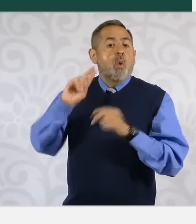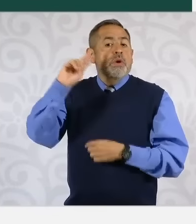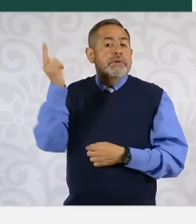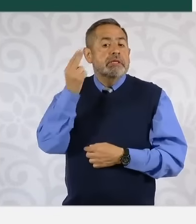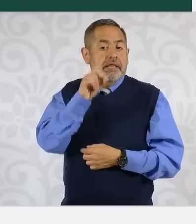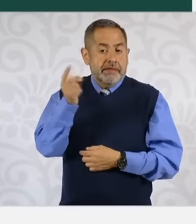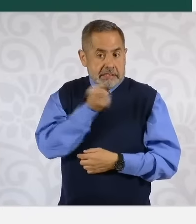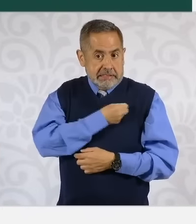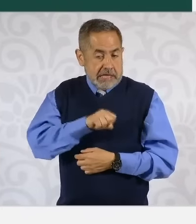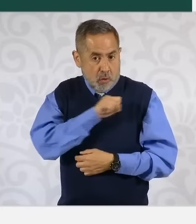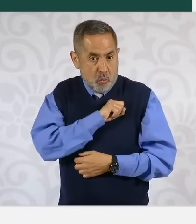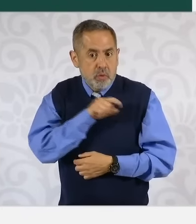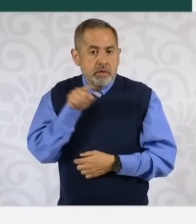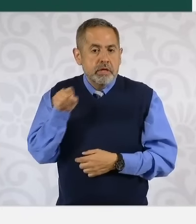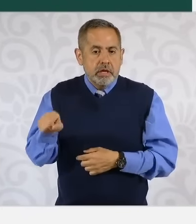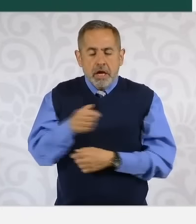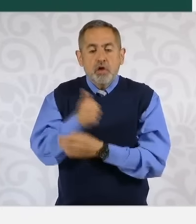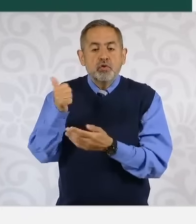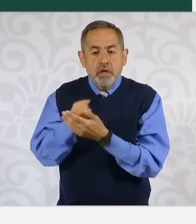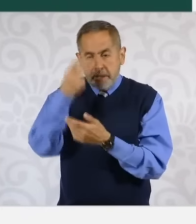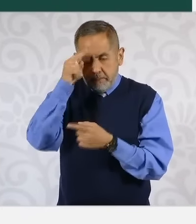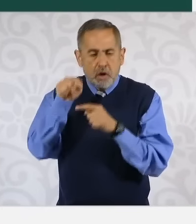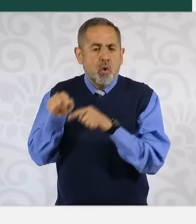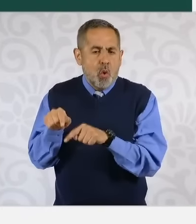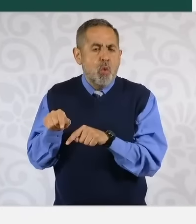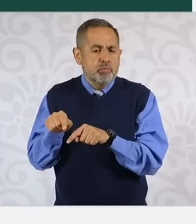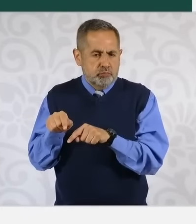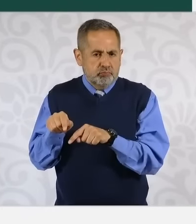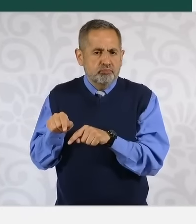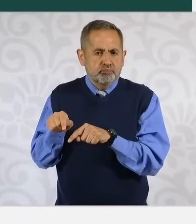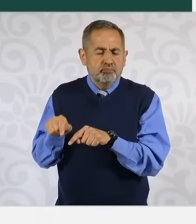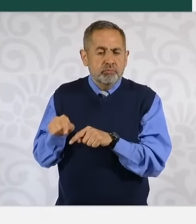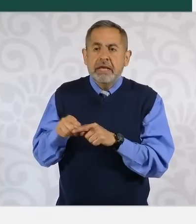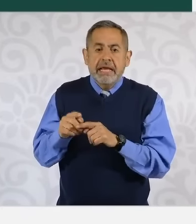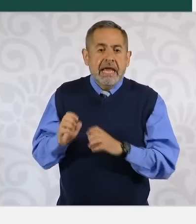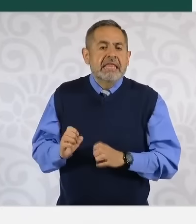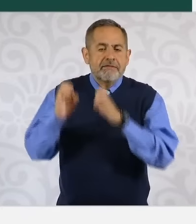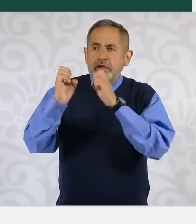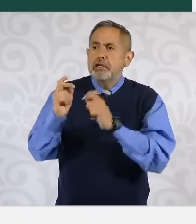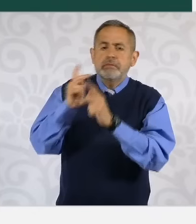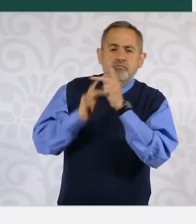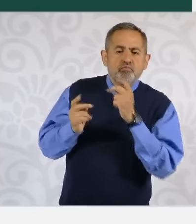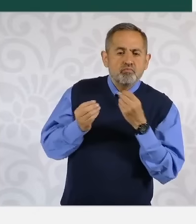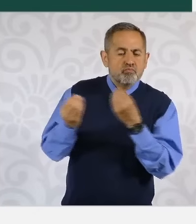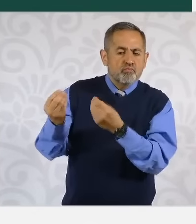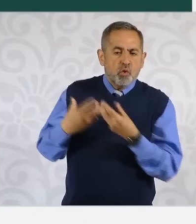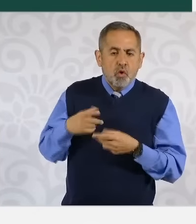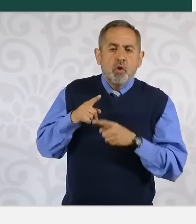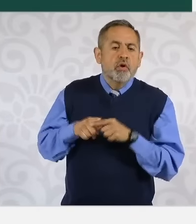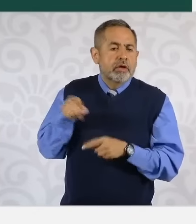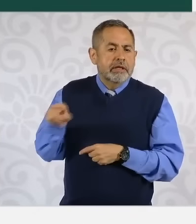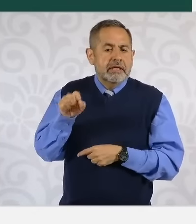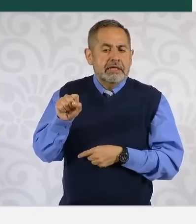encuentra en la Ciudad de México, en un edificio que nos donó la